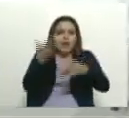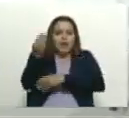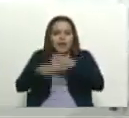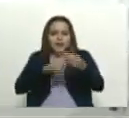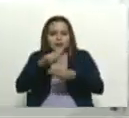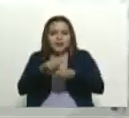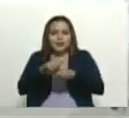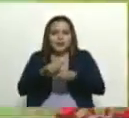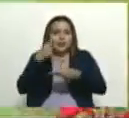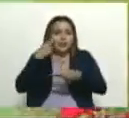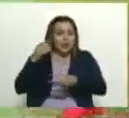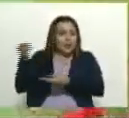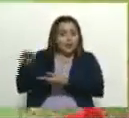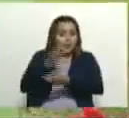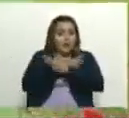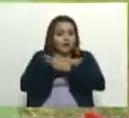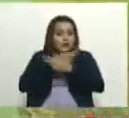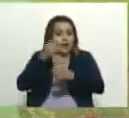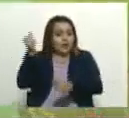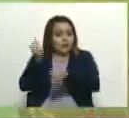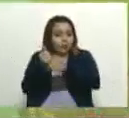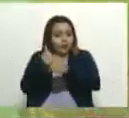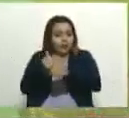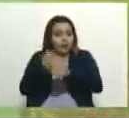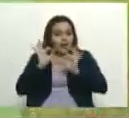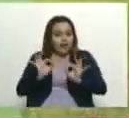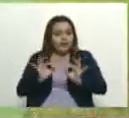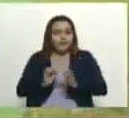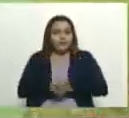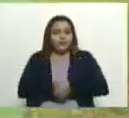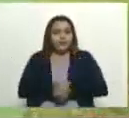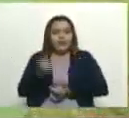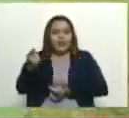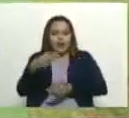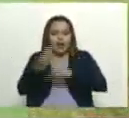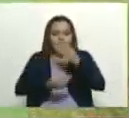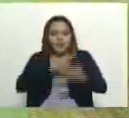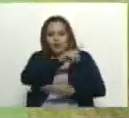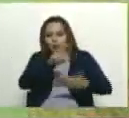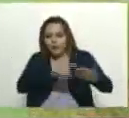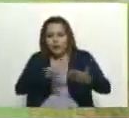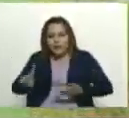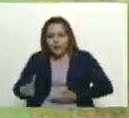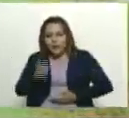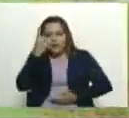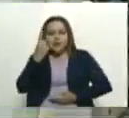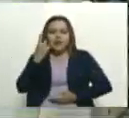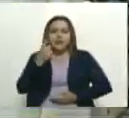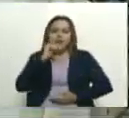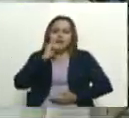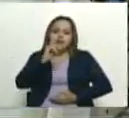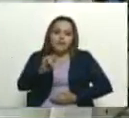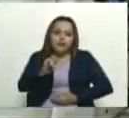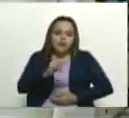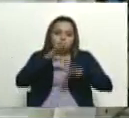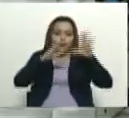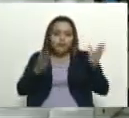el hueso así. Eso es lo que lo hace la curación o el primer reporte en el mundo